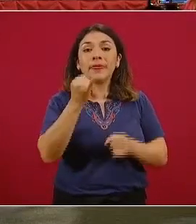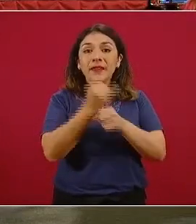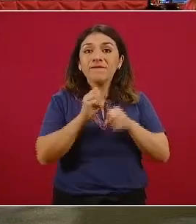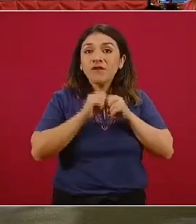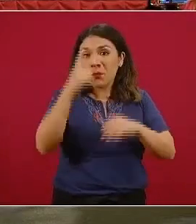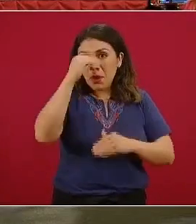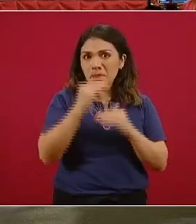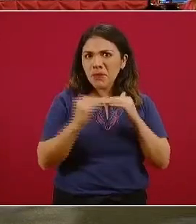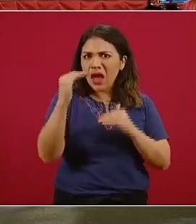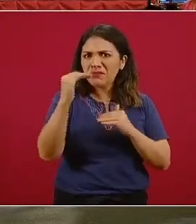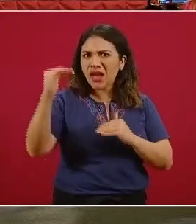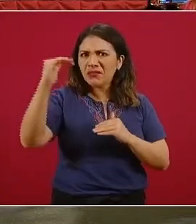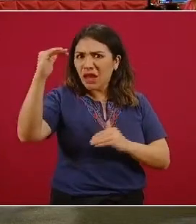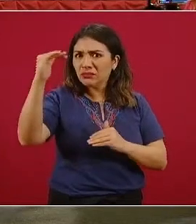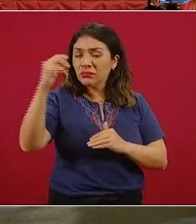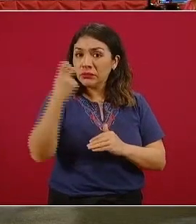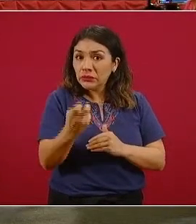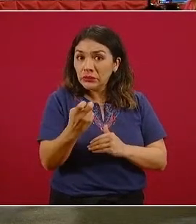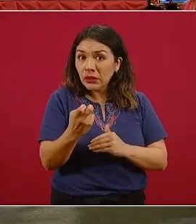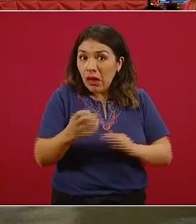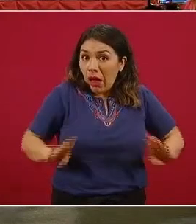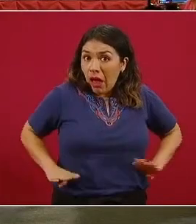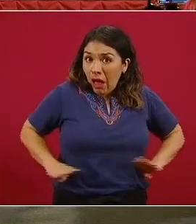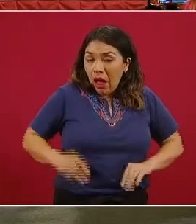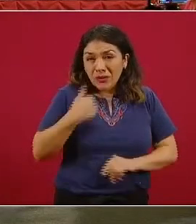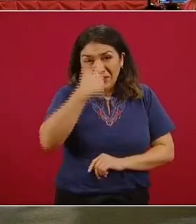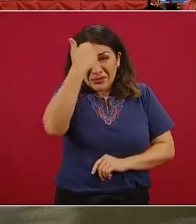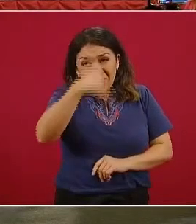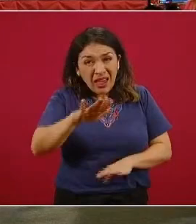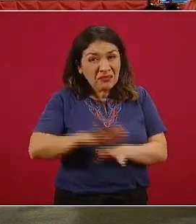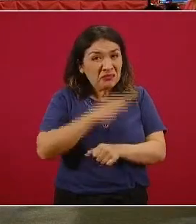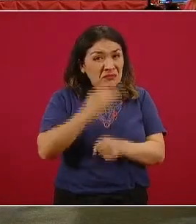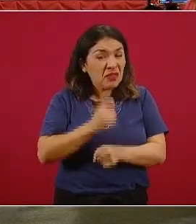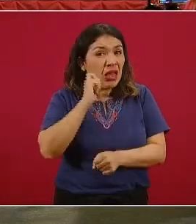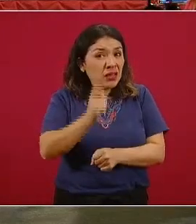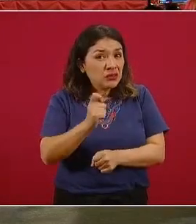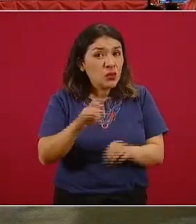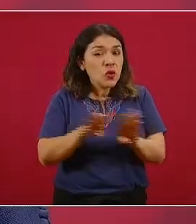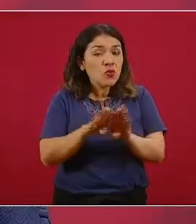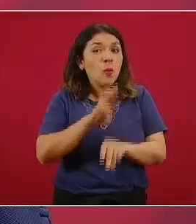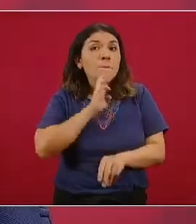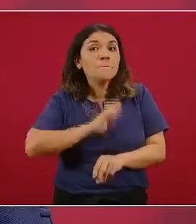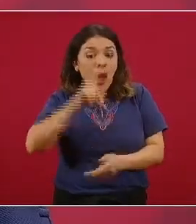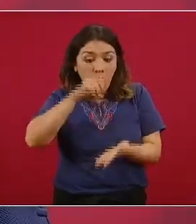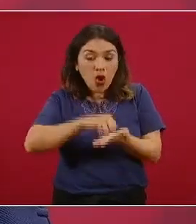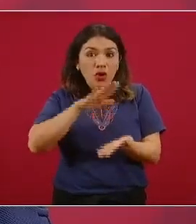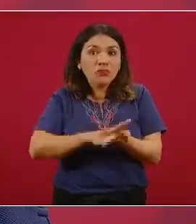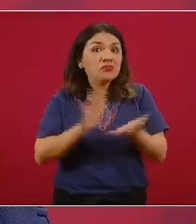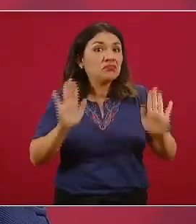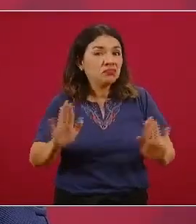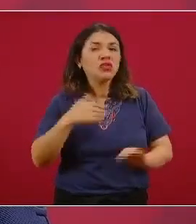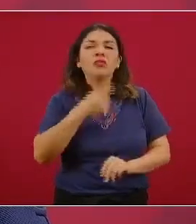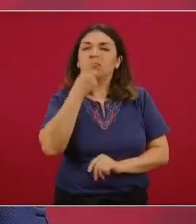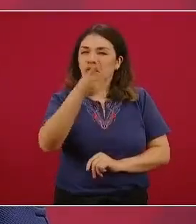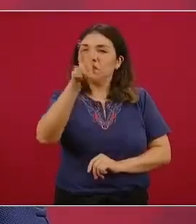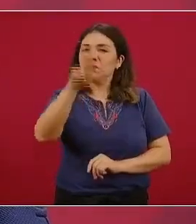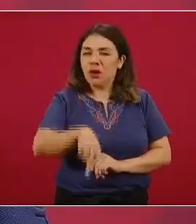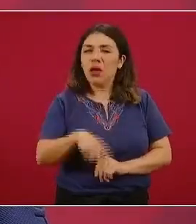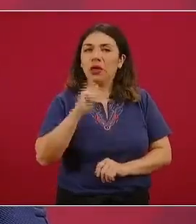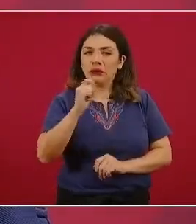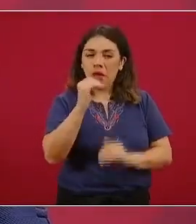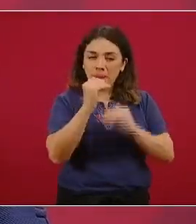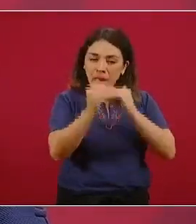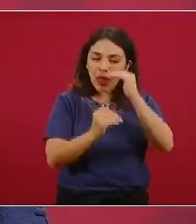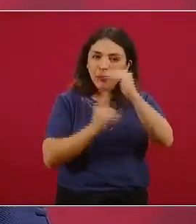de aumento tampoco podemos saber muy bien si es porque tenemos un mejor registro, porque sí les quiero decir que el avance ha sido